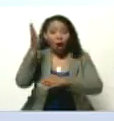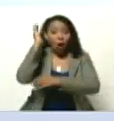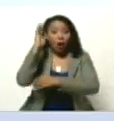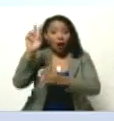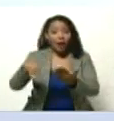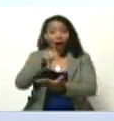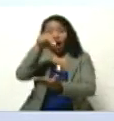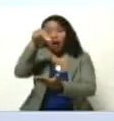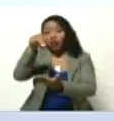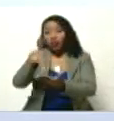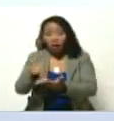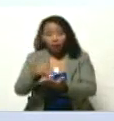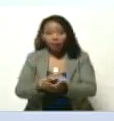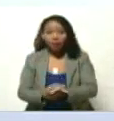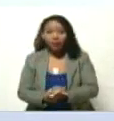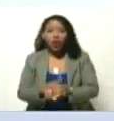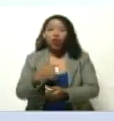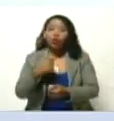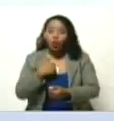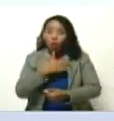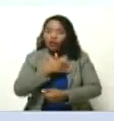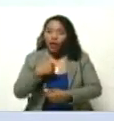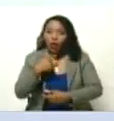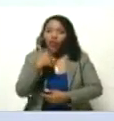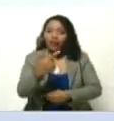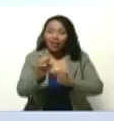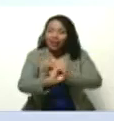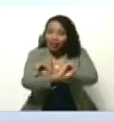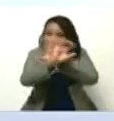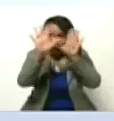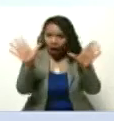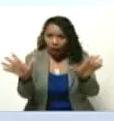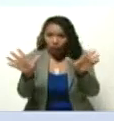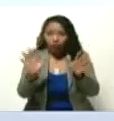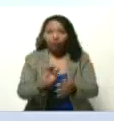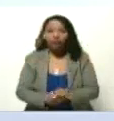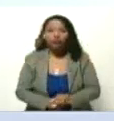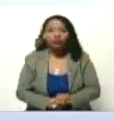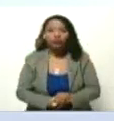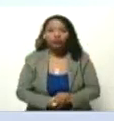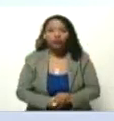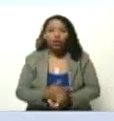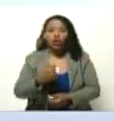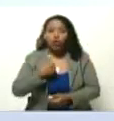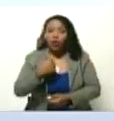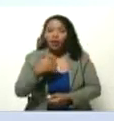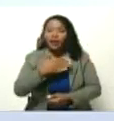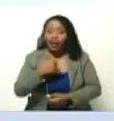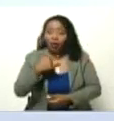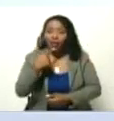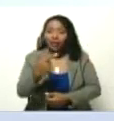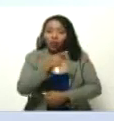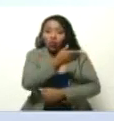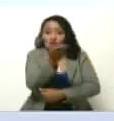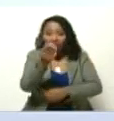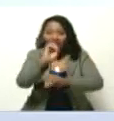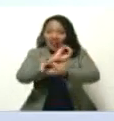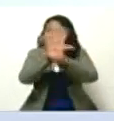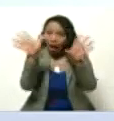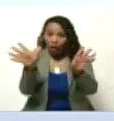nacional. Voy a aclarar nuevamente, quiero dejar esto muy claro, están